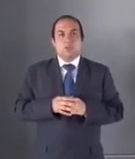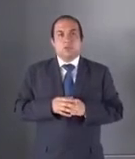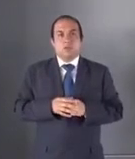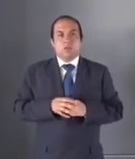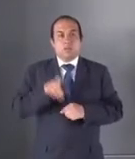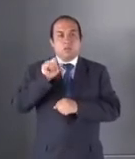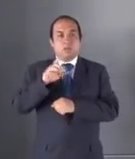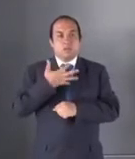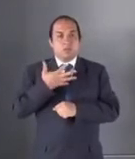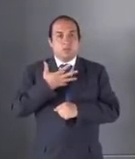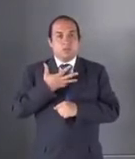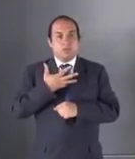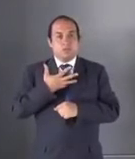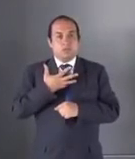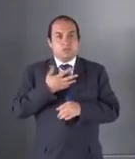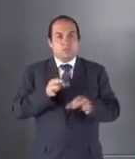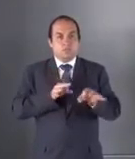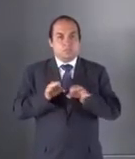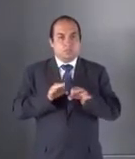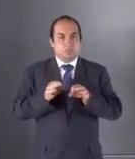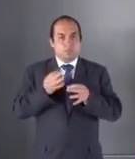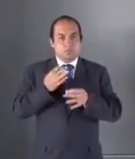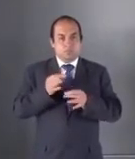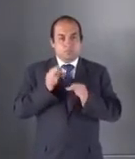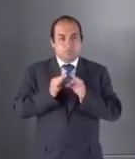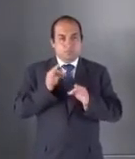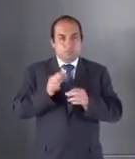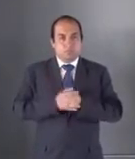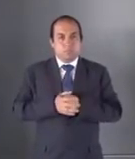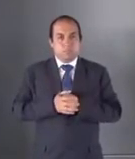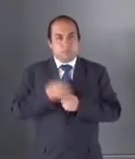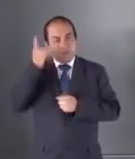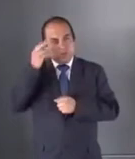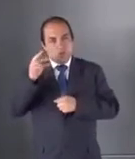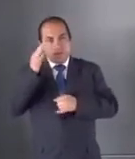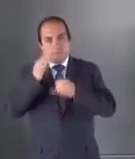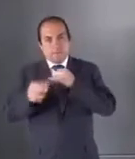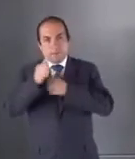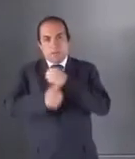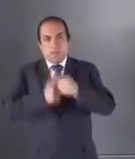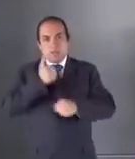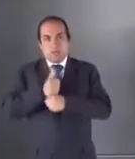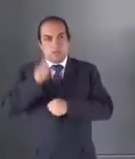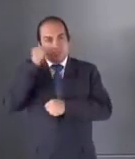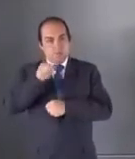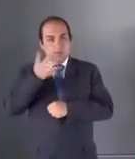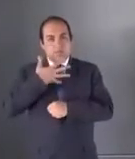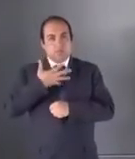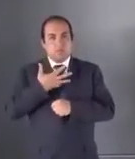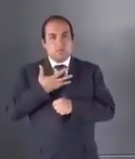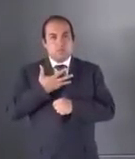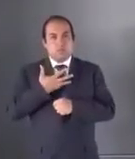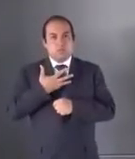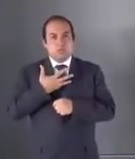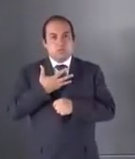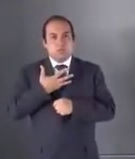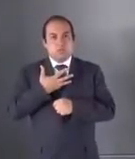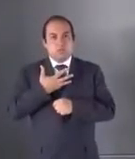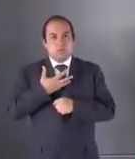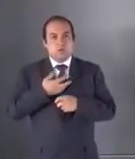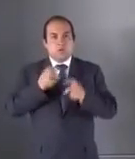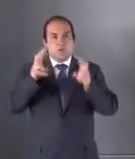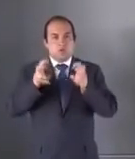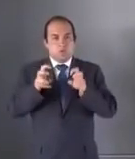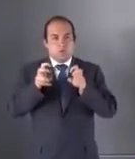yo, buenos resultados. Doctora, en fin de año siempre se da un comportamiento estacional de aumento de la